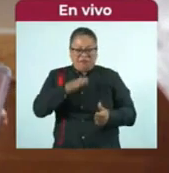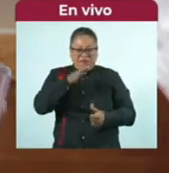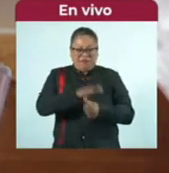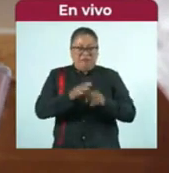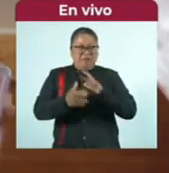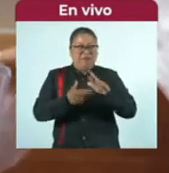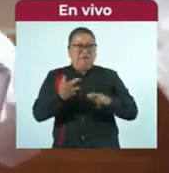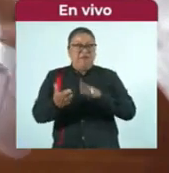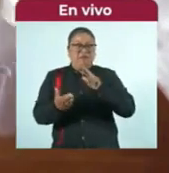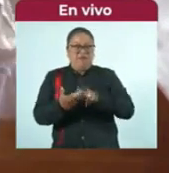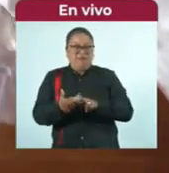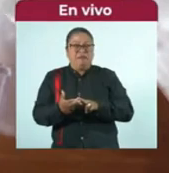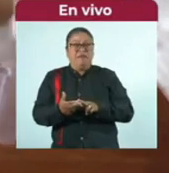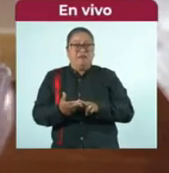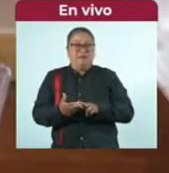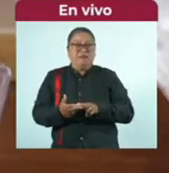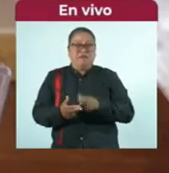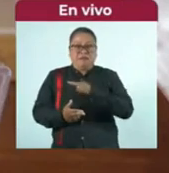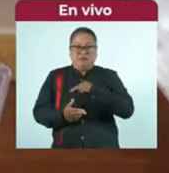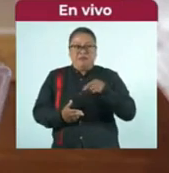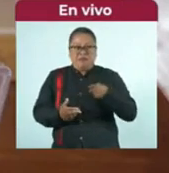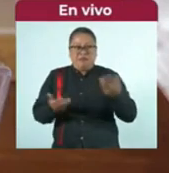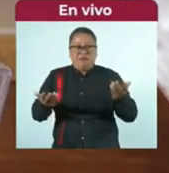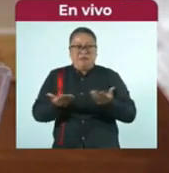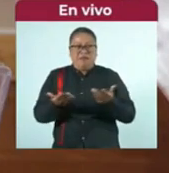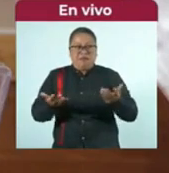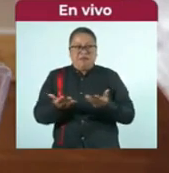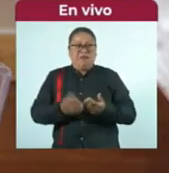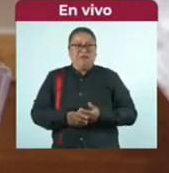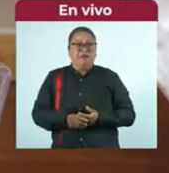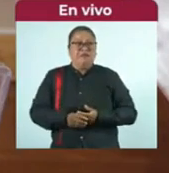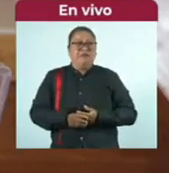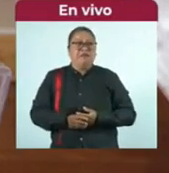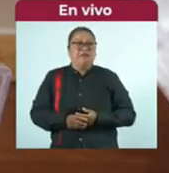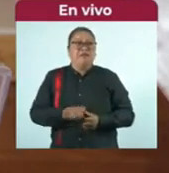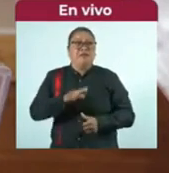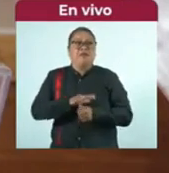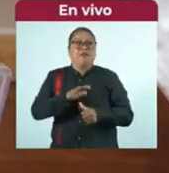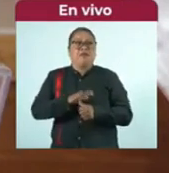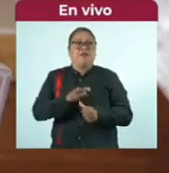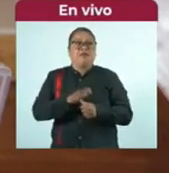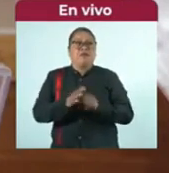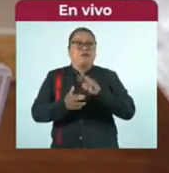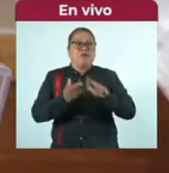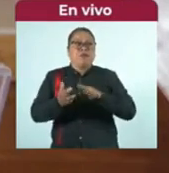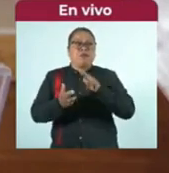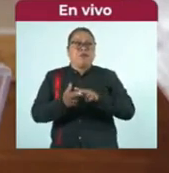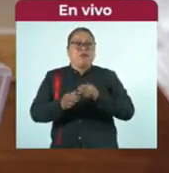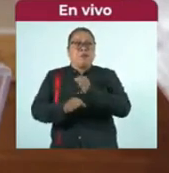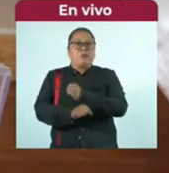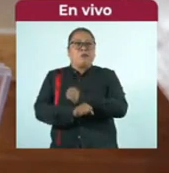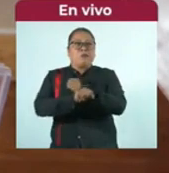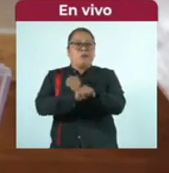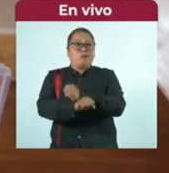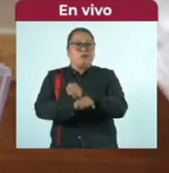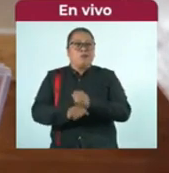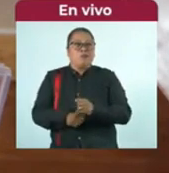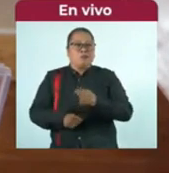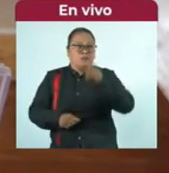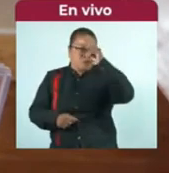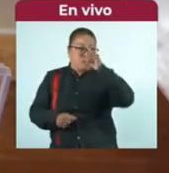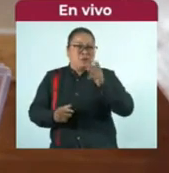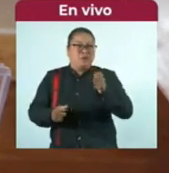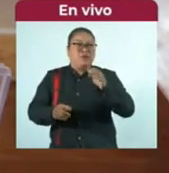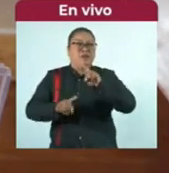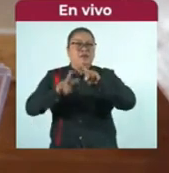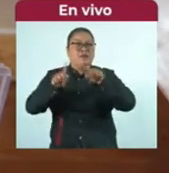regionales que hacemos, porque nosotros llevamos a cabo las mesas regionales de seguridad para la construcción de la